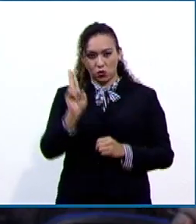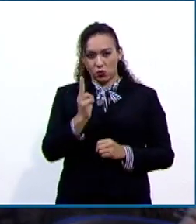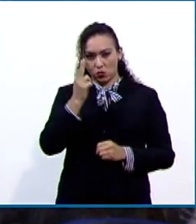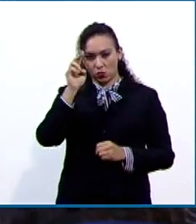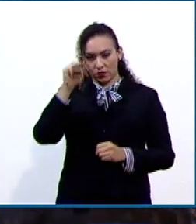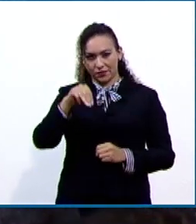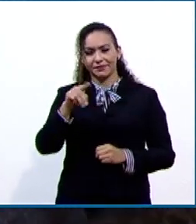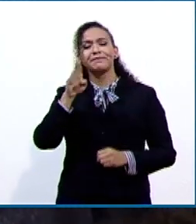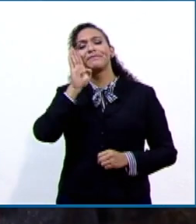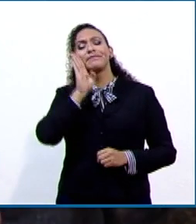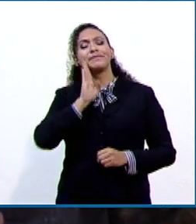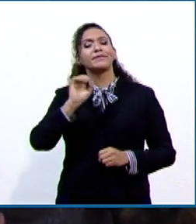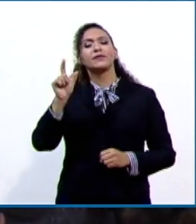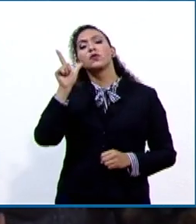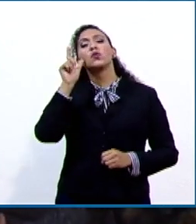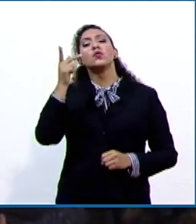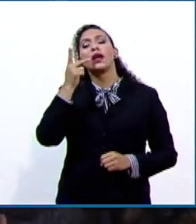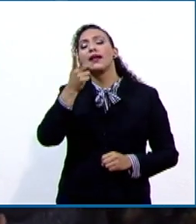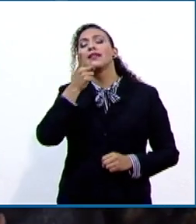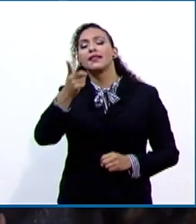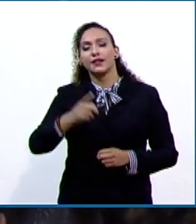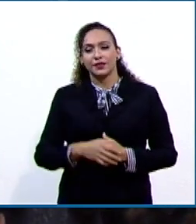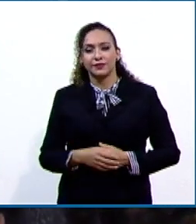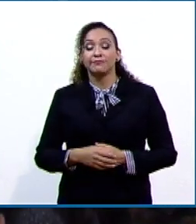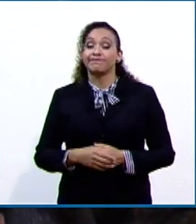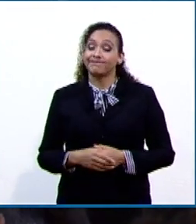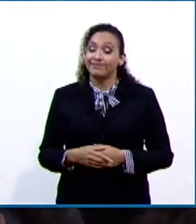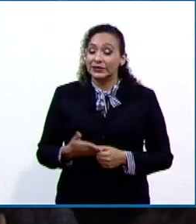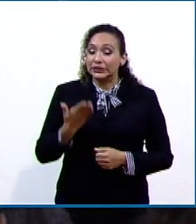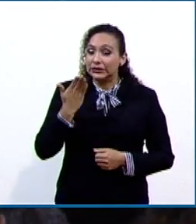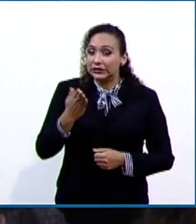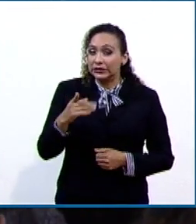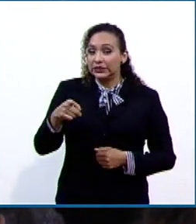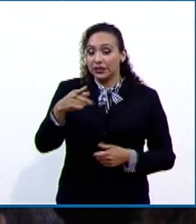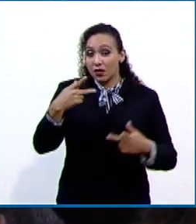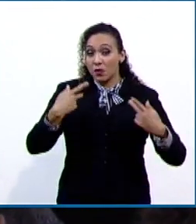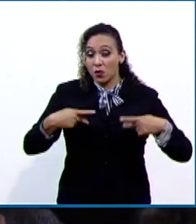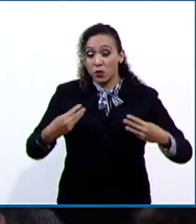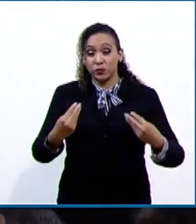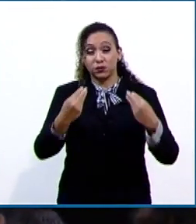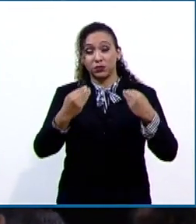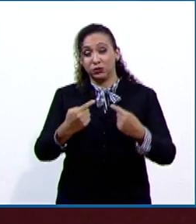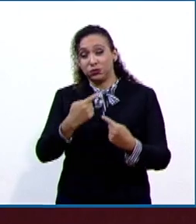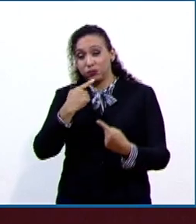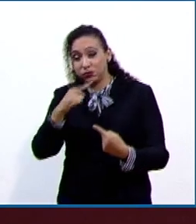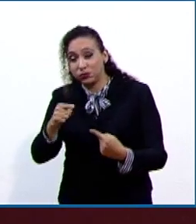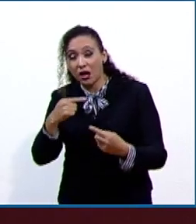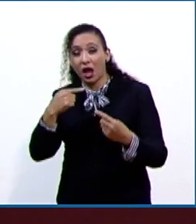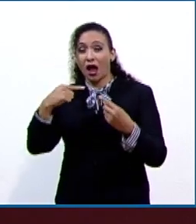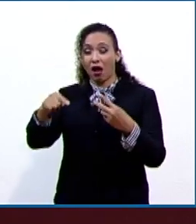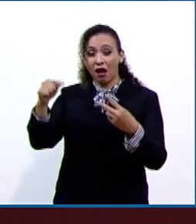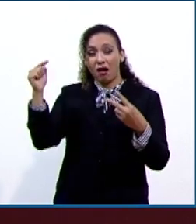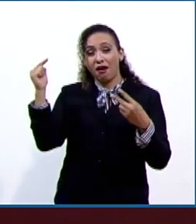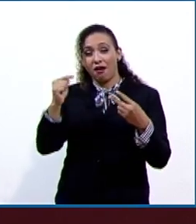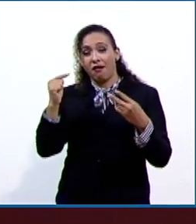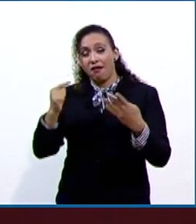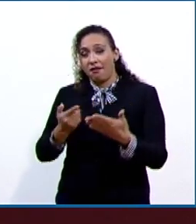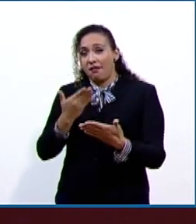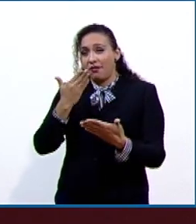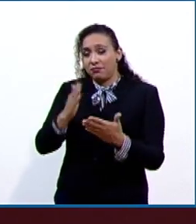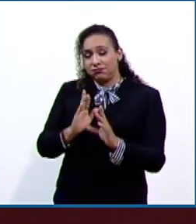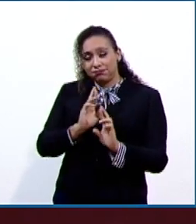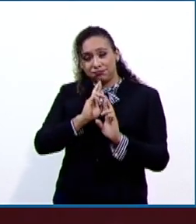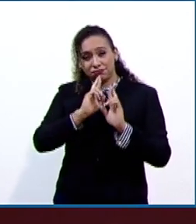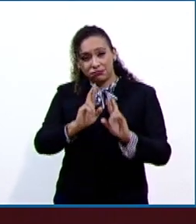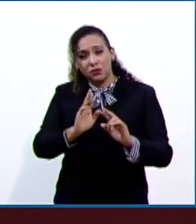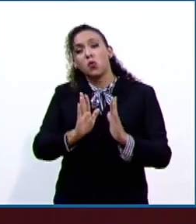la ministra presidenta pidió poner atención a las voces que se han alzado en un coro de advertencias en torno a las implicaciones